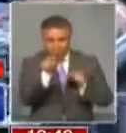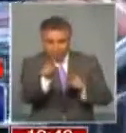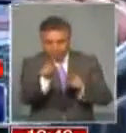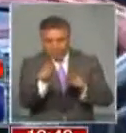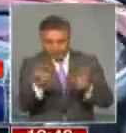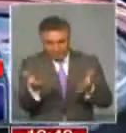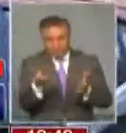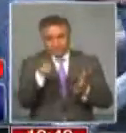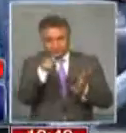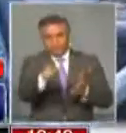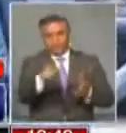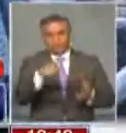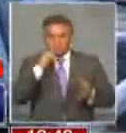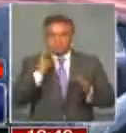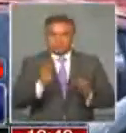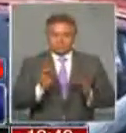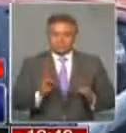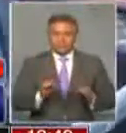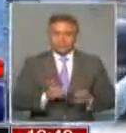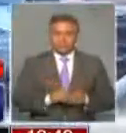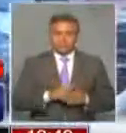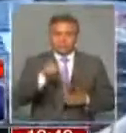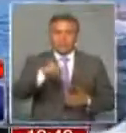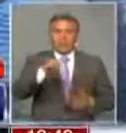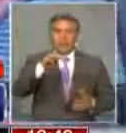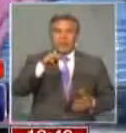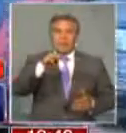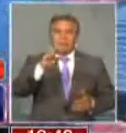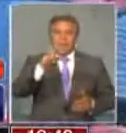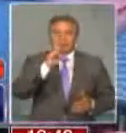y precisamente lo que se está hablando ahora es que